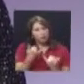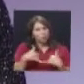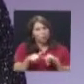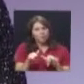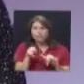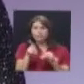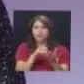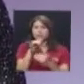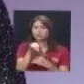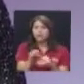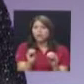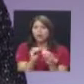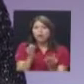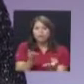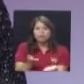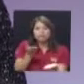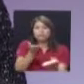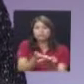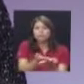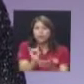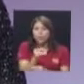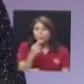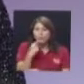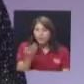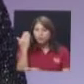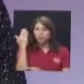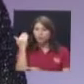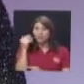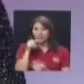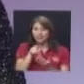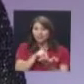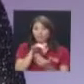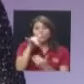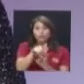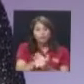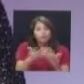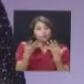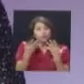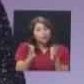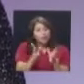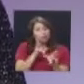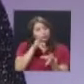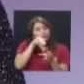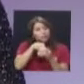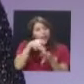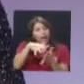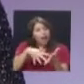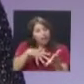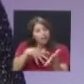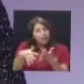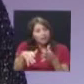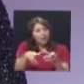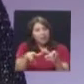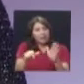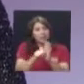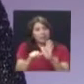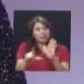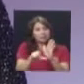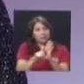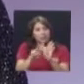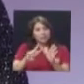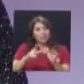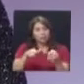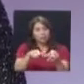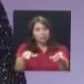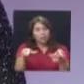como dije anteriormente es un proyecto que de todos modos está en la agenda legislativa en segundo lugar entonces